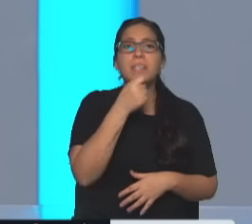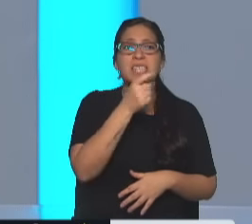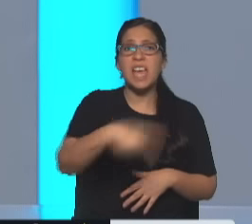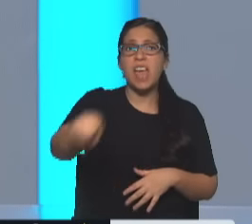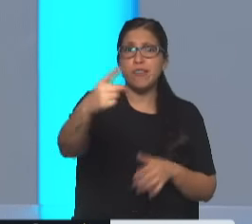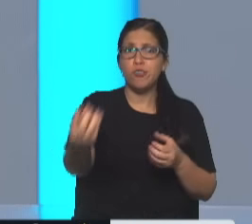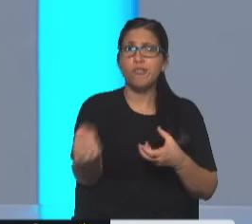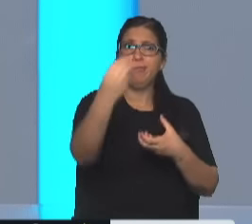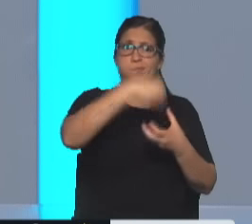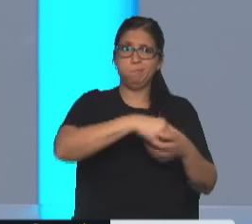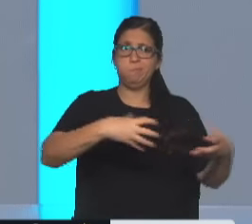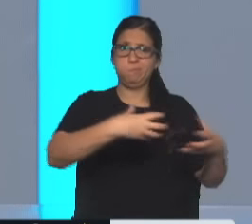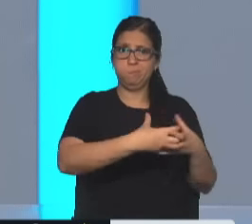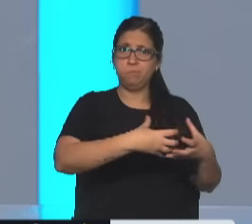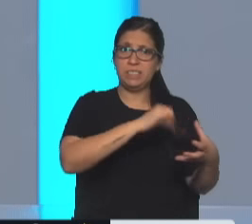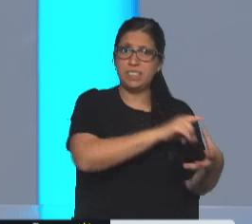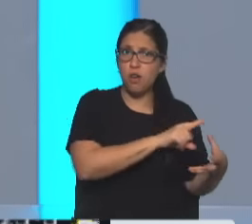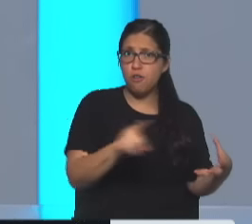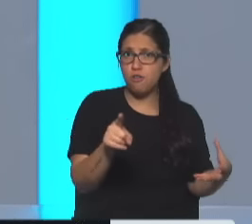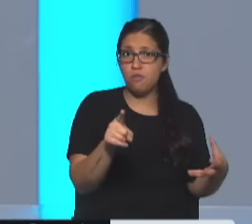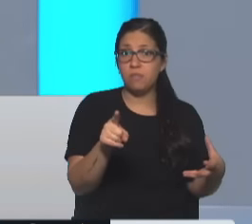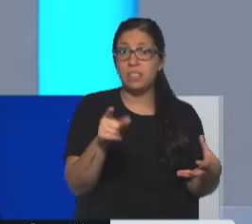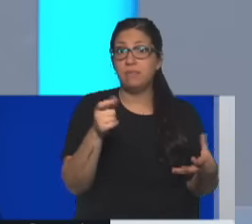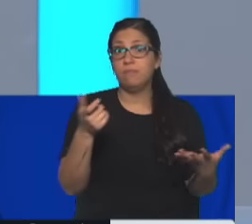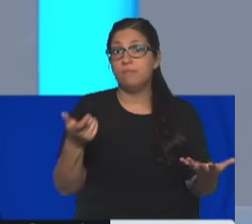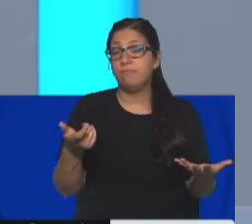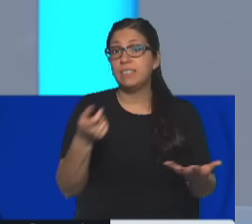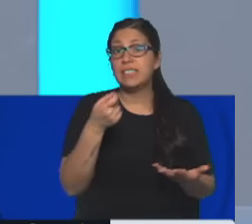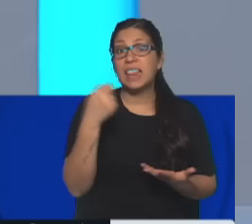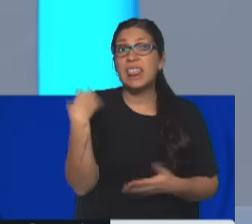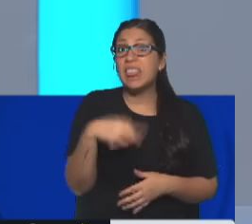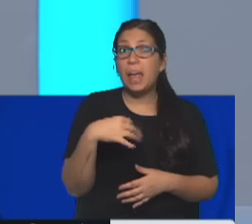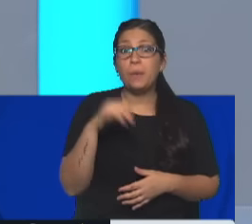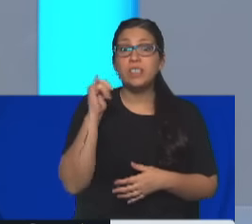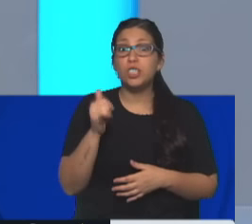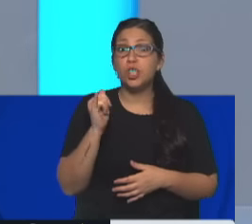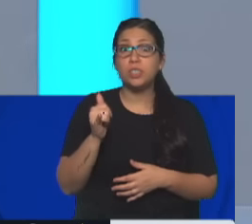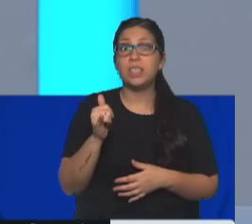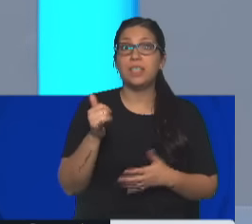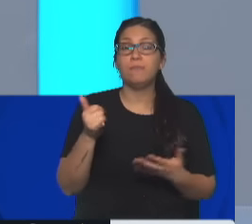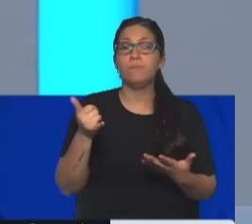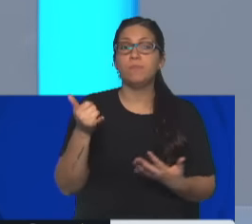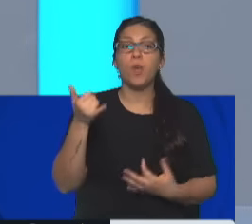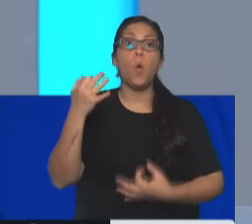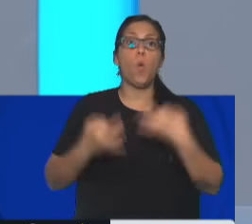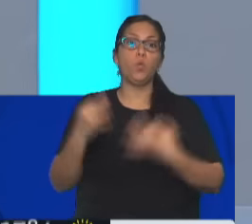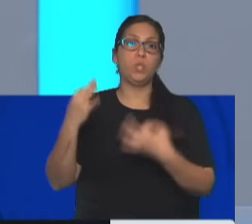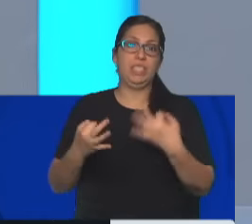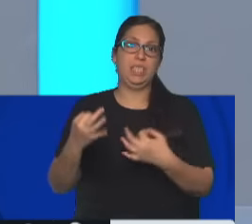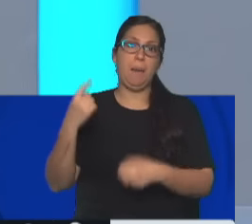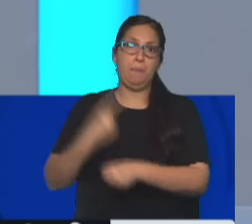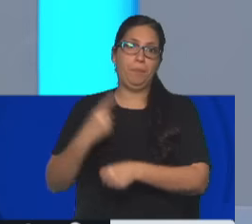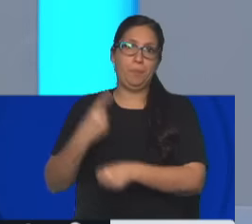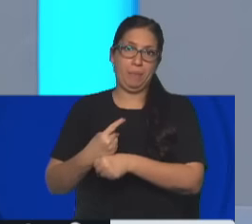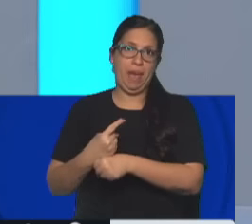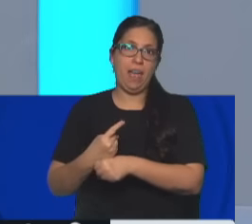crimen organizado. En realidad, apegarse, digamos, a la ley sería que tienen que recibir el trato de la, digamos, enfrentar la justicia, ¿no? Como